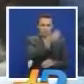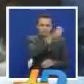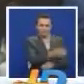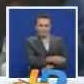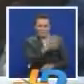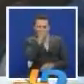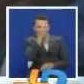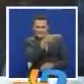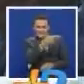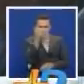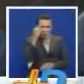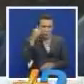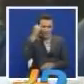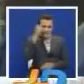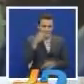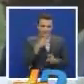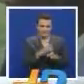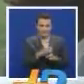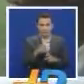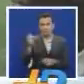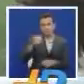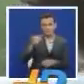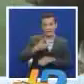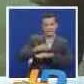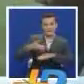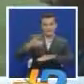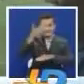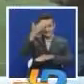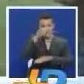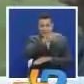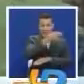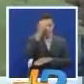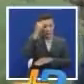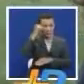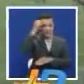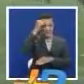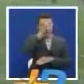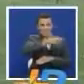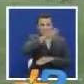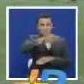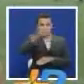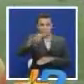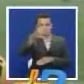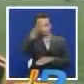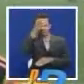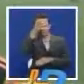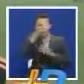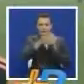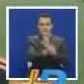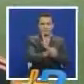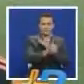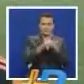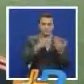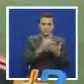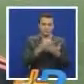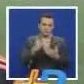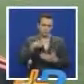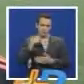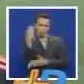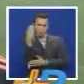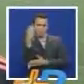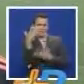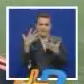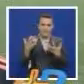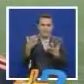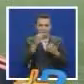Sí, total, viendo la clase de selección que es, los jugadores que tiene, pero bueno, nosotros a prepararnos, a disfrutarlo,